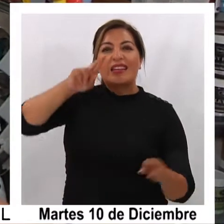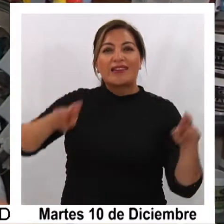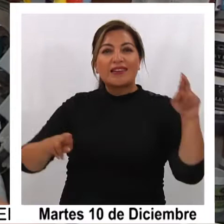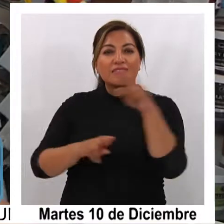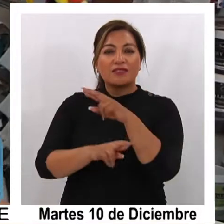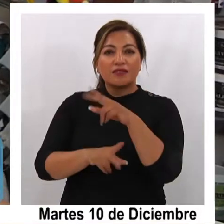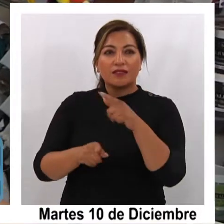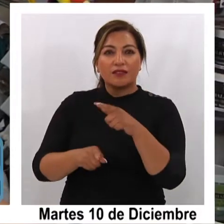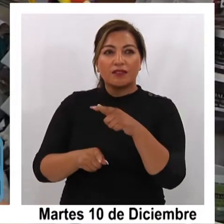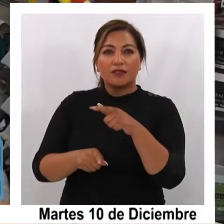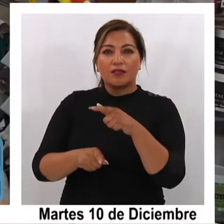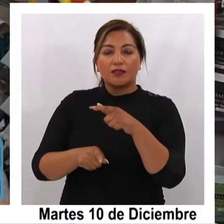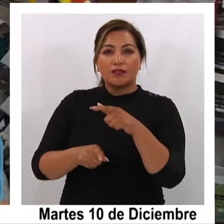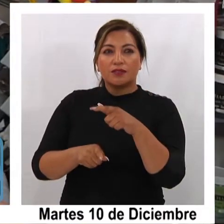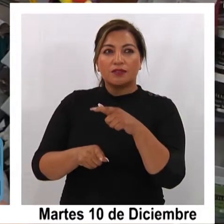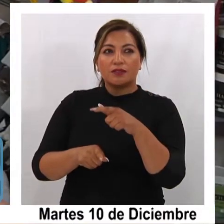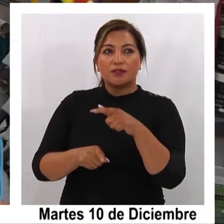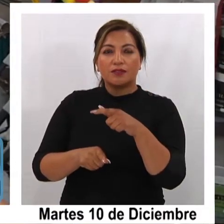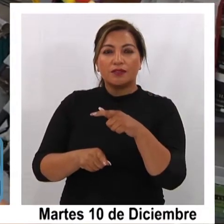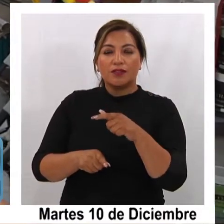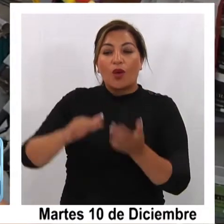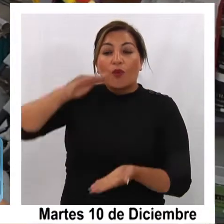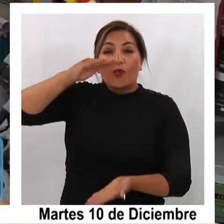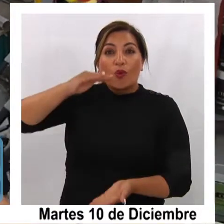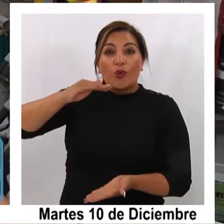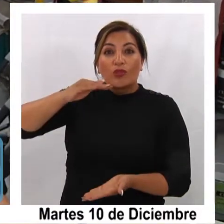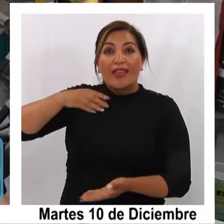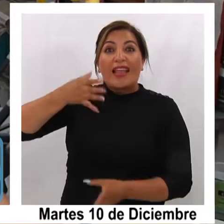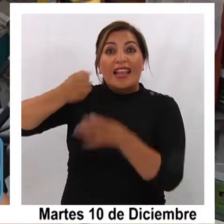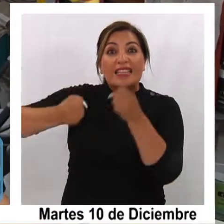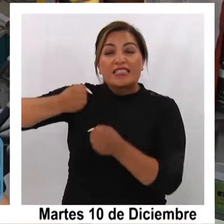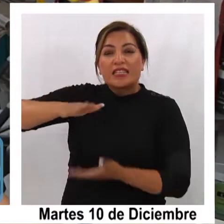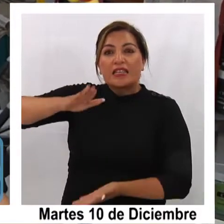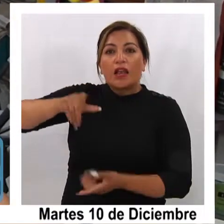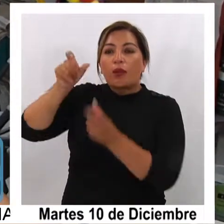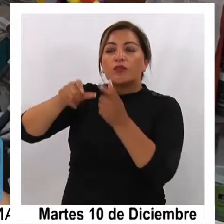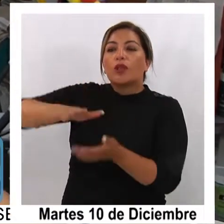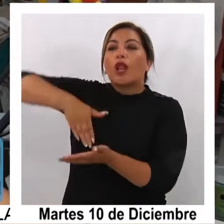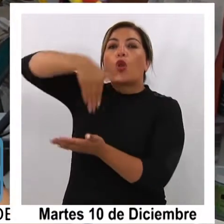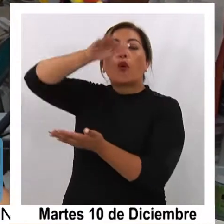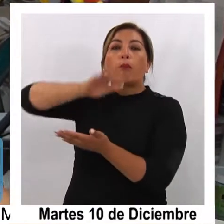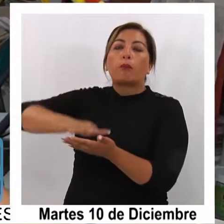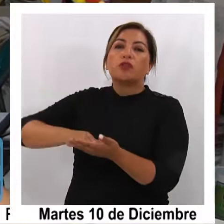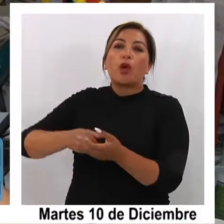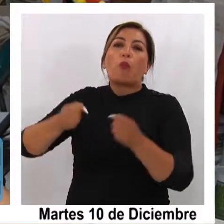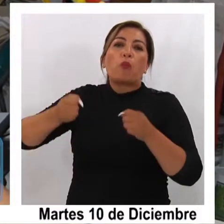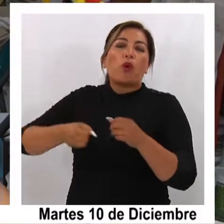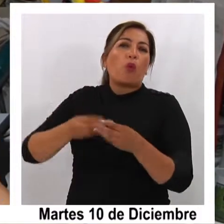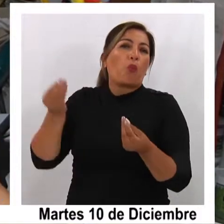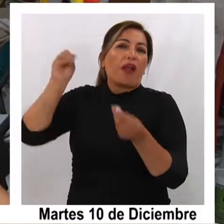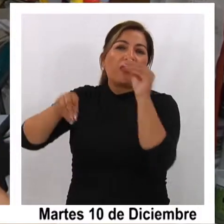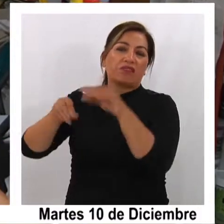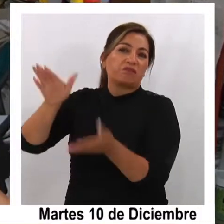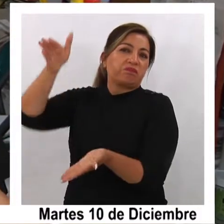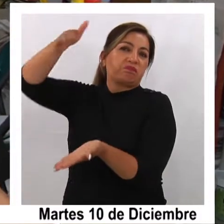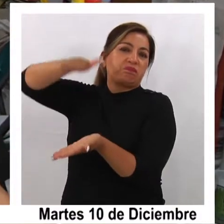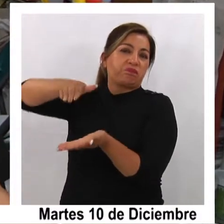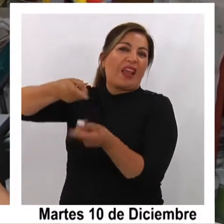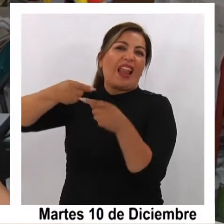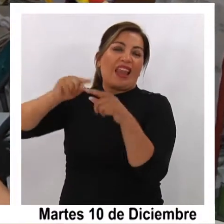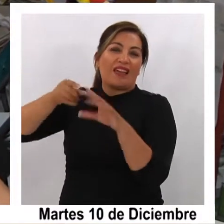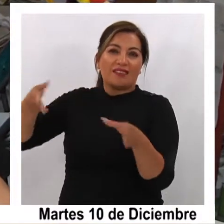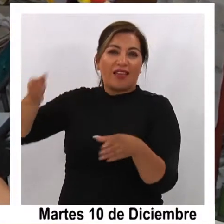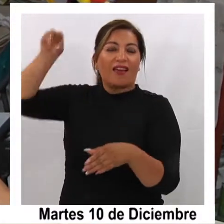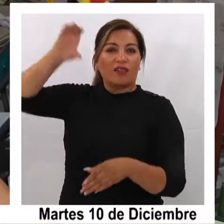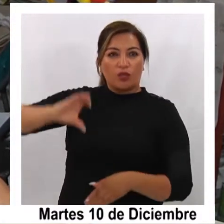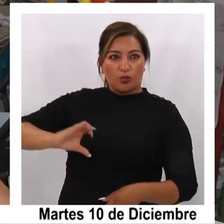con un producto reciclado, que es un perrito de leche nido que nosotros lo pintamos, donde las personas pueden guardar sus crochets,